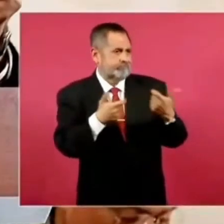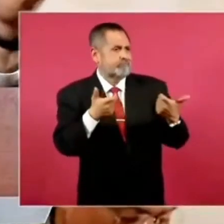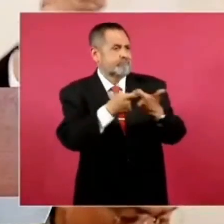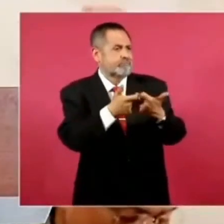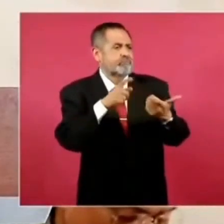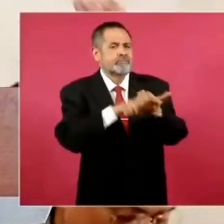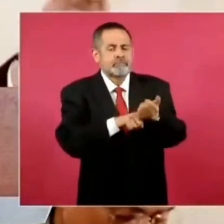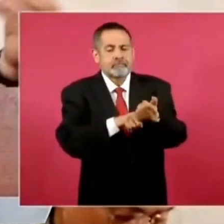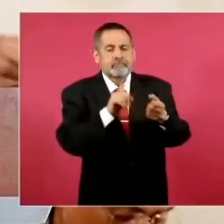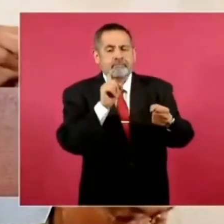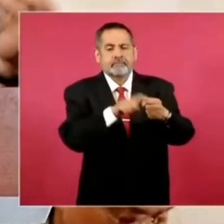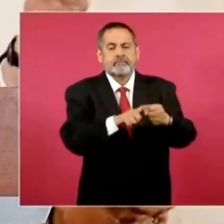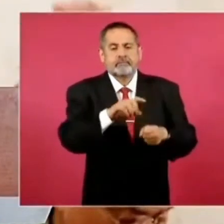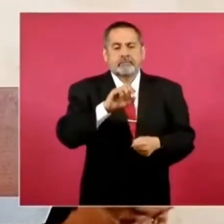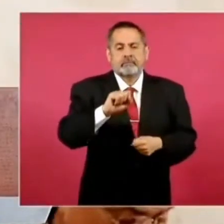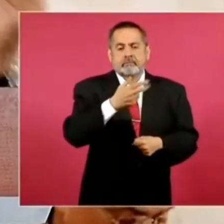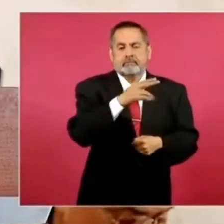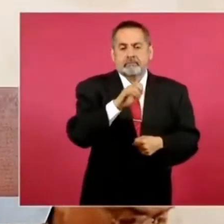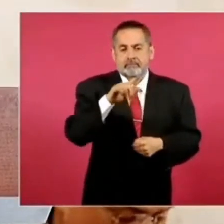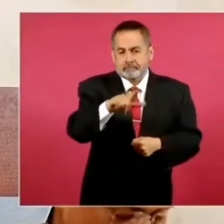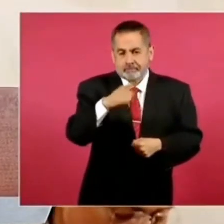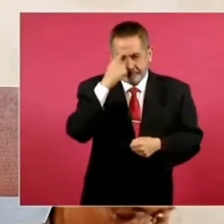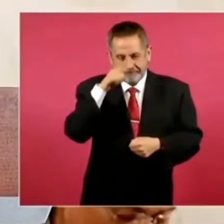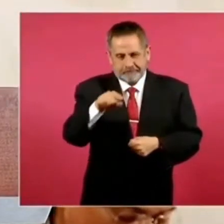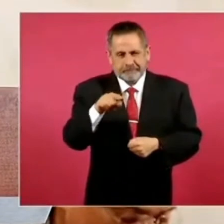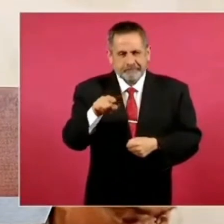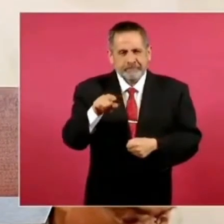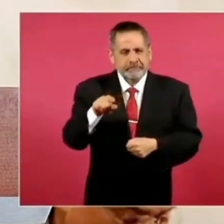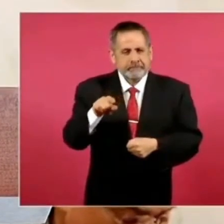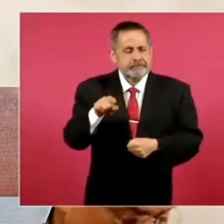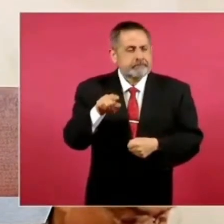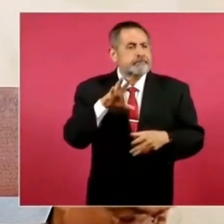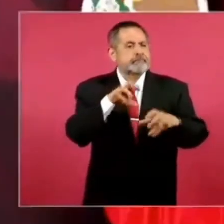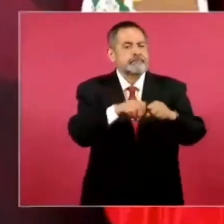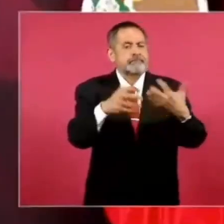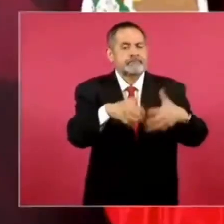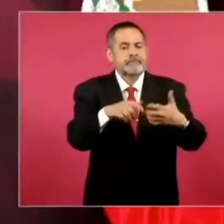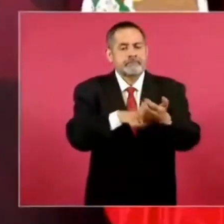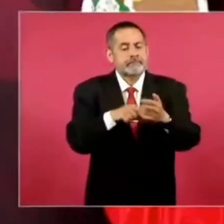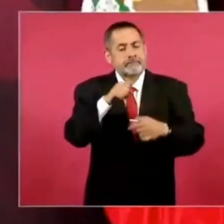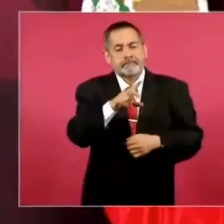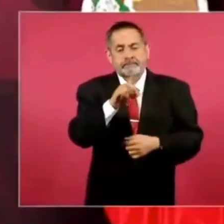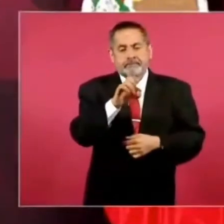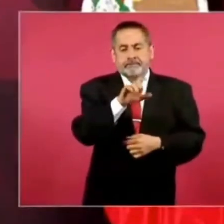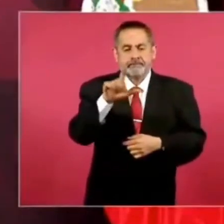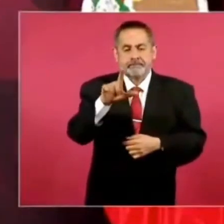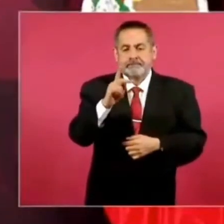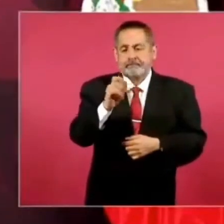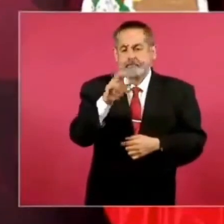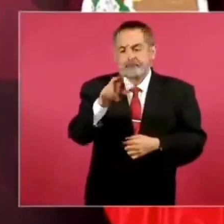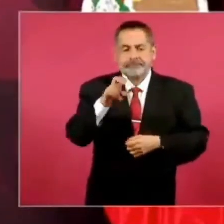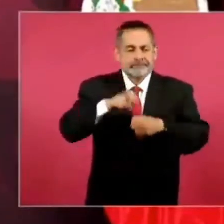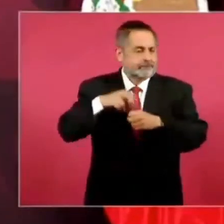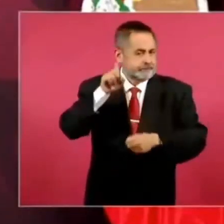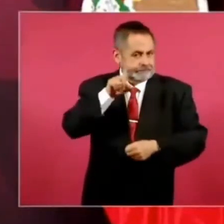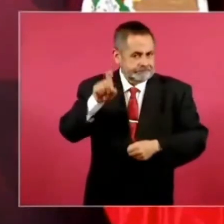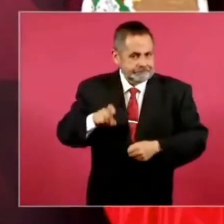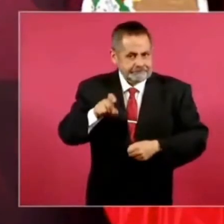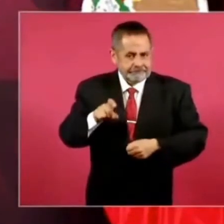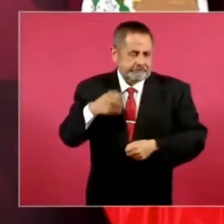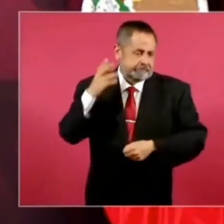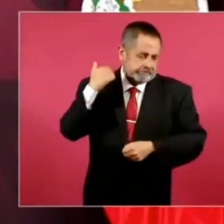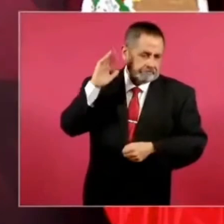se asoció con Shell para tener esta refinería en Deer Park, en Texas.